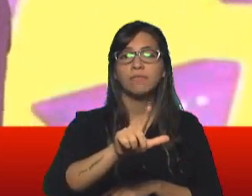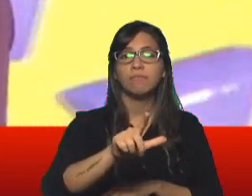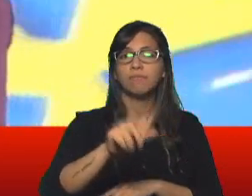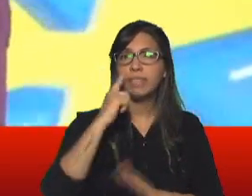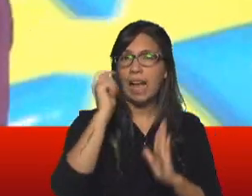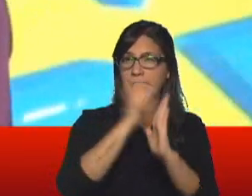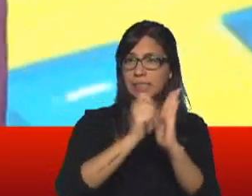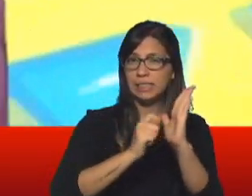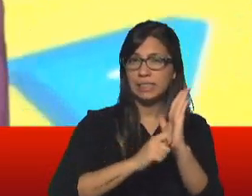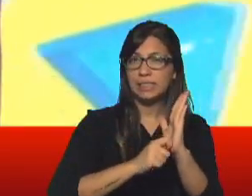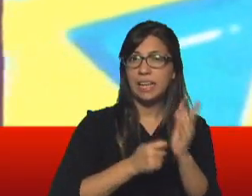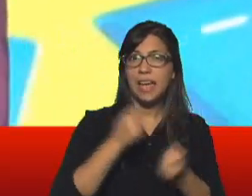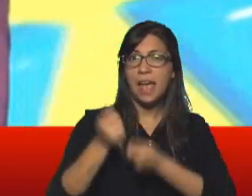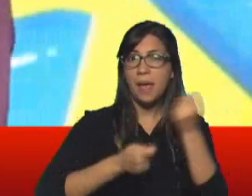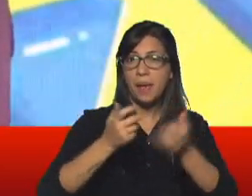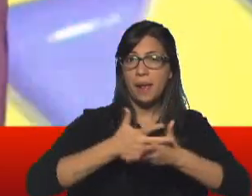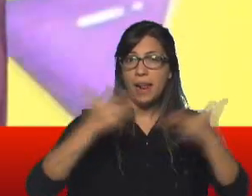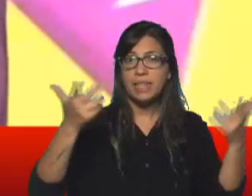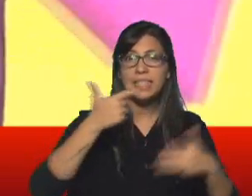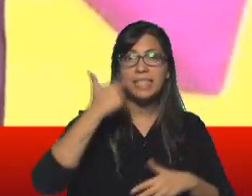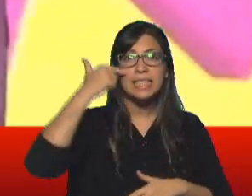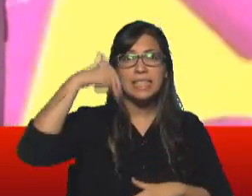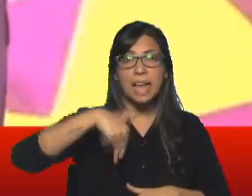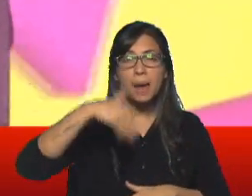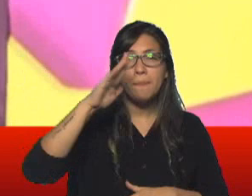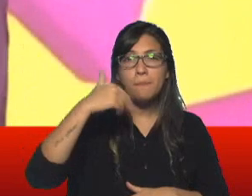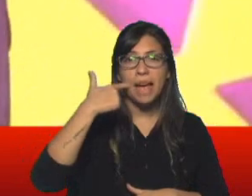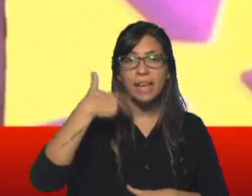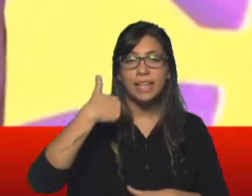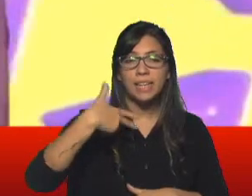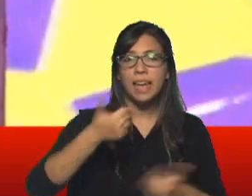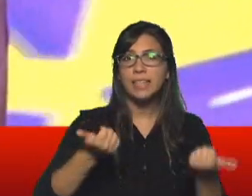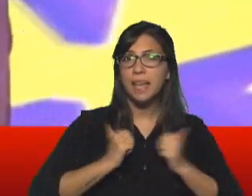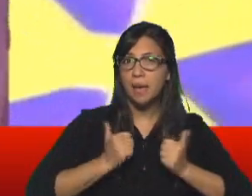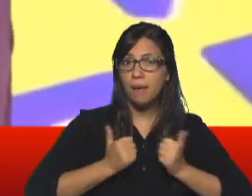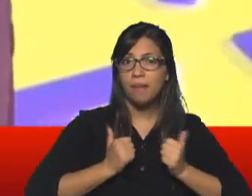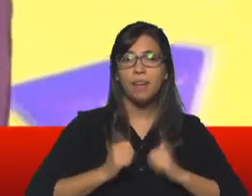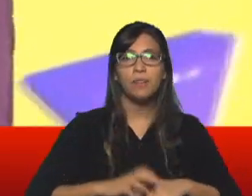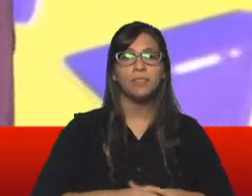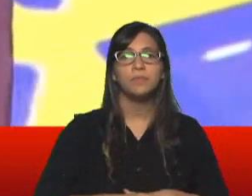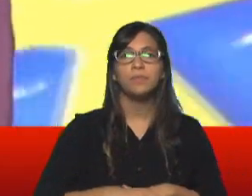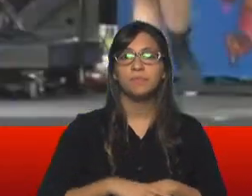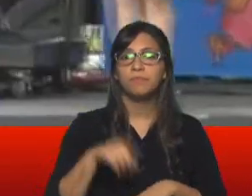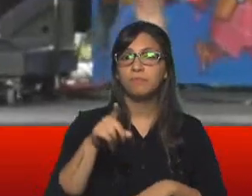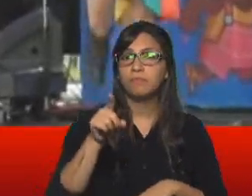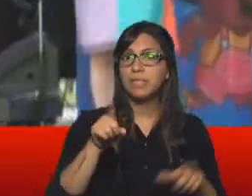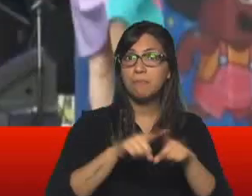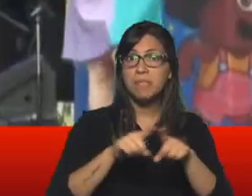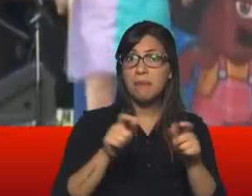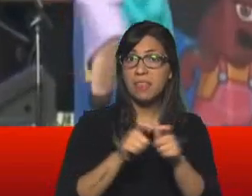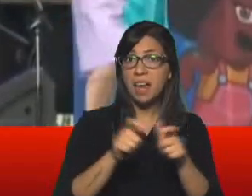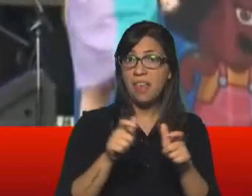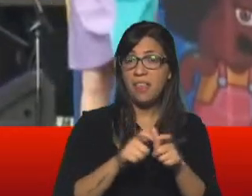agenden lo que es el gran baile de Samba y Nina, una de las propuestas de Tecnópolis que tienen que ver con la entrada general, con la misma entrada